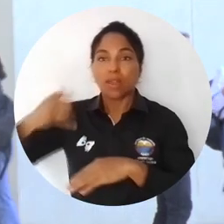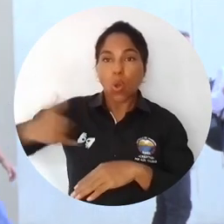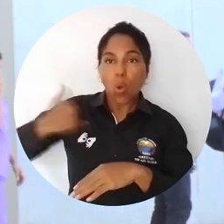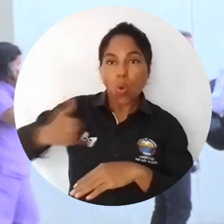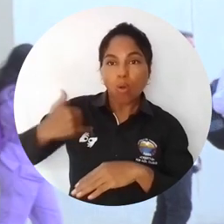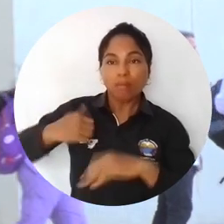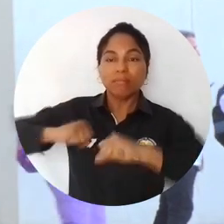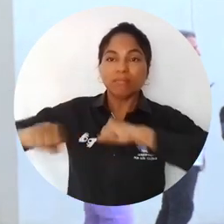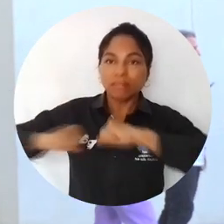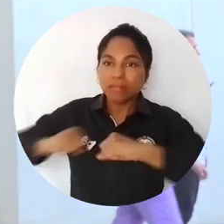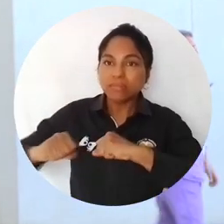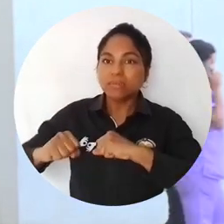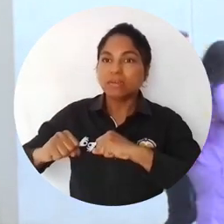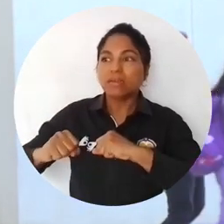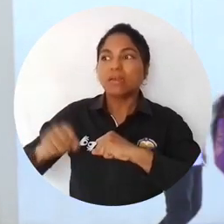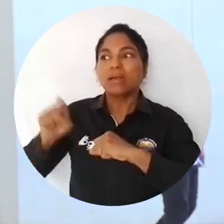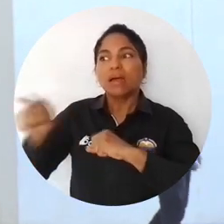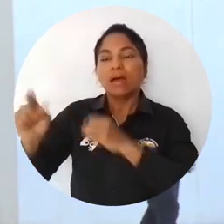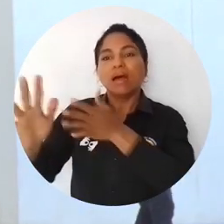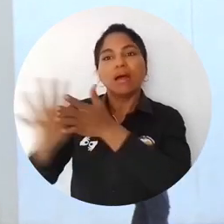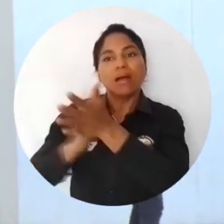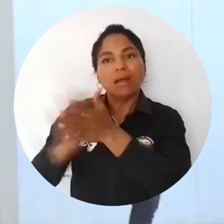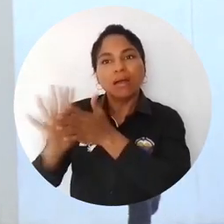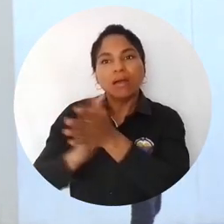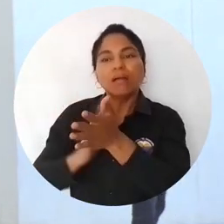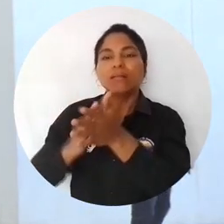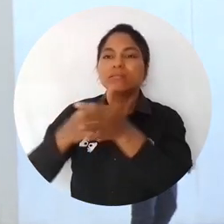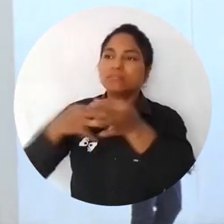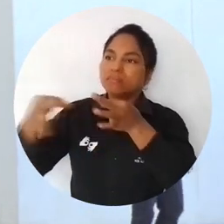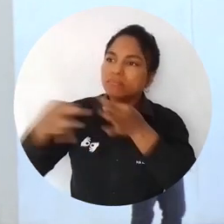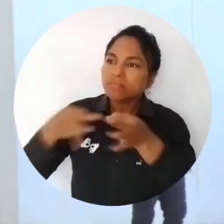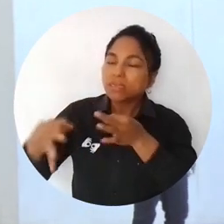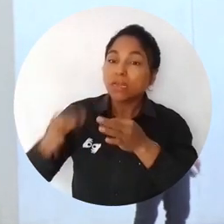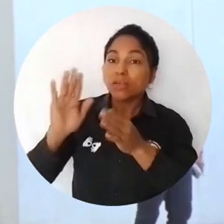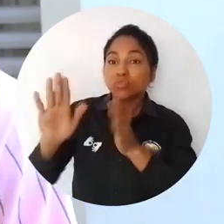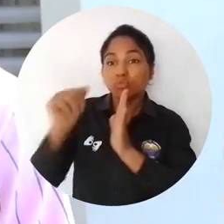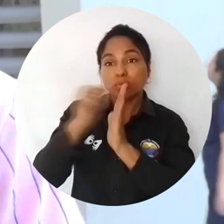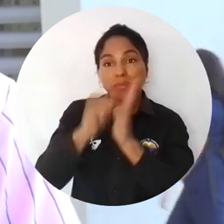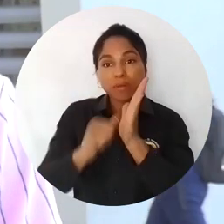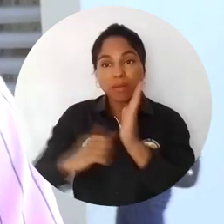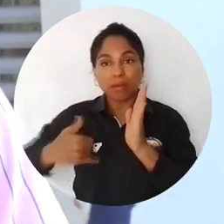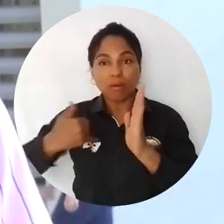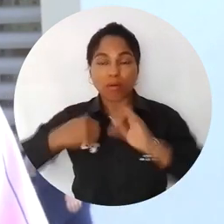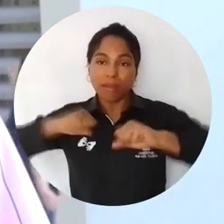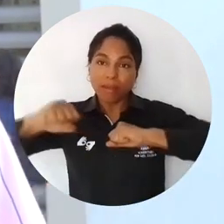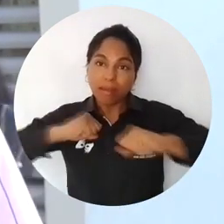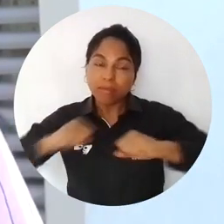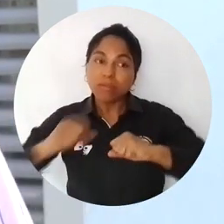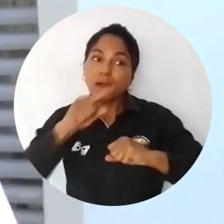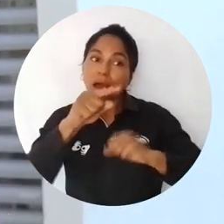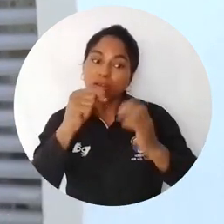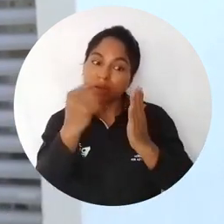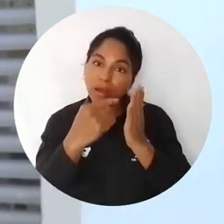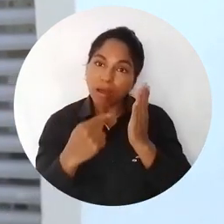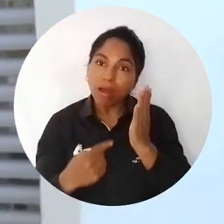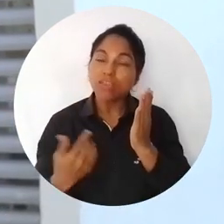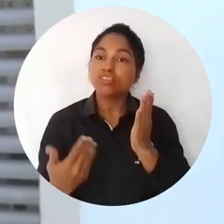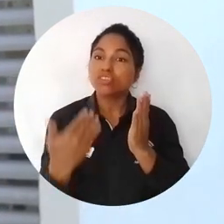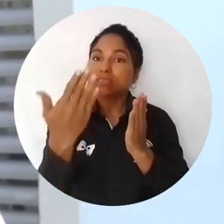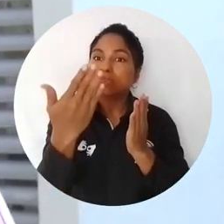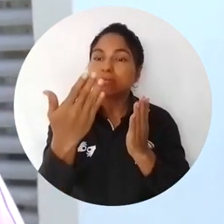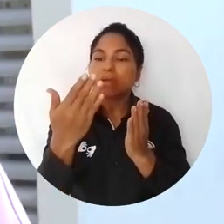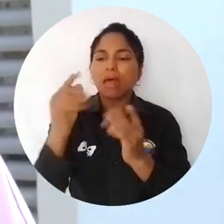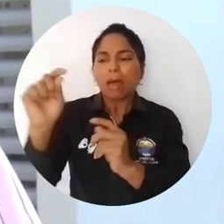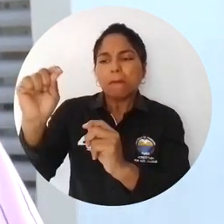Estuvimos realizando una reunión con la directora nacional de Jóvenes en Acción. Nos decían y nos explicaban acerca